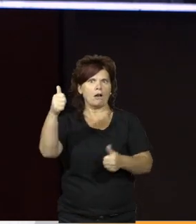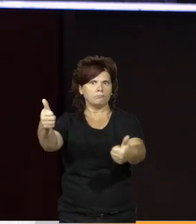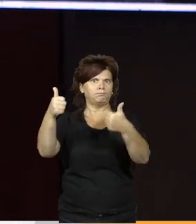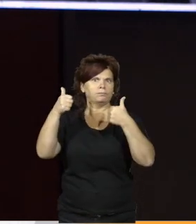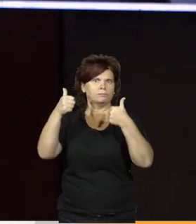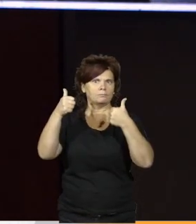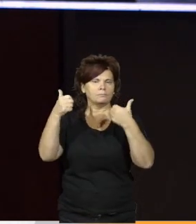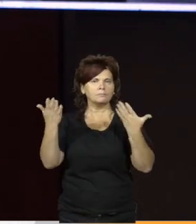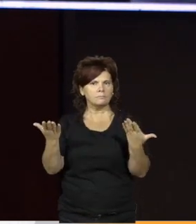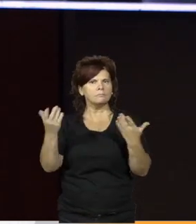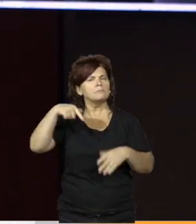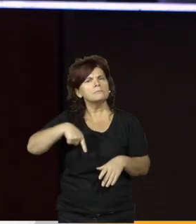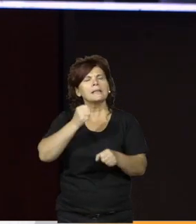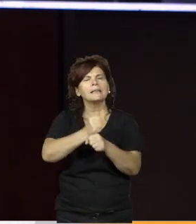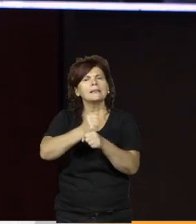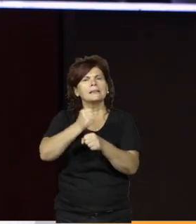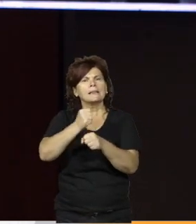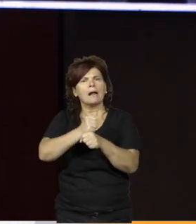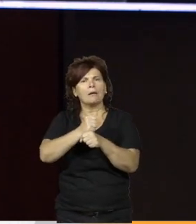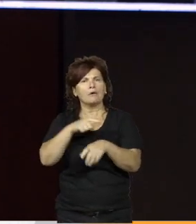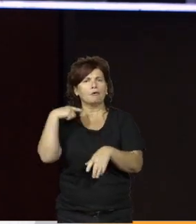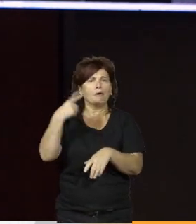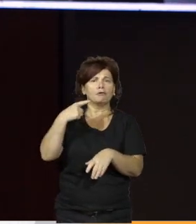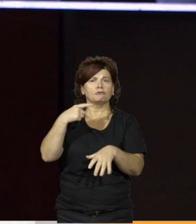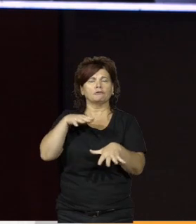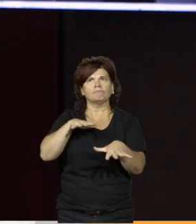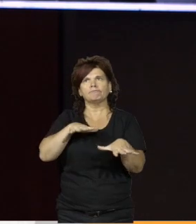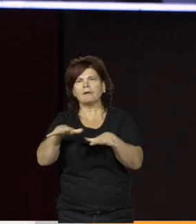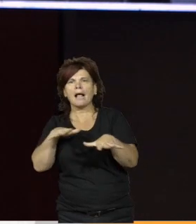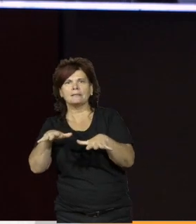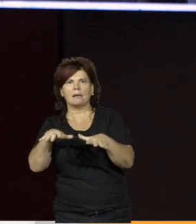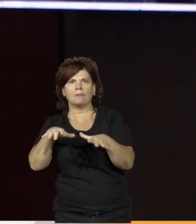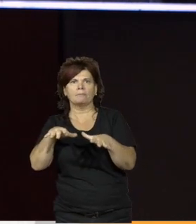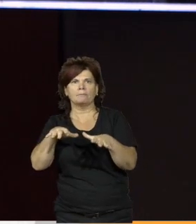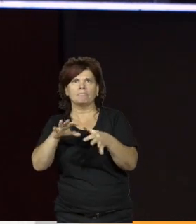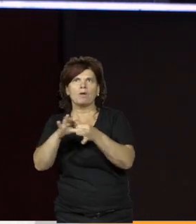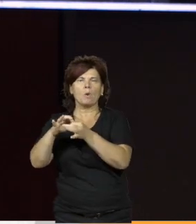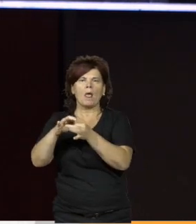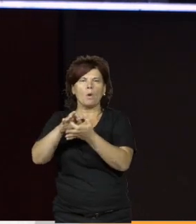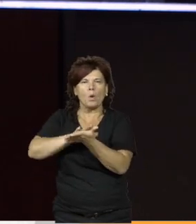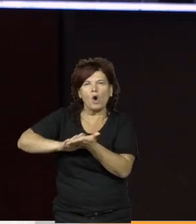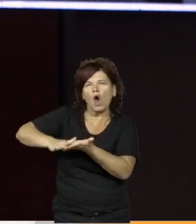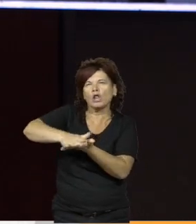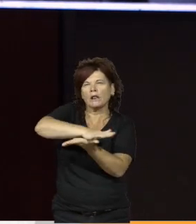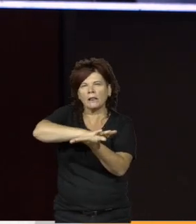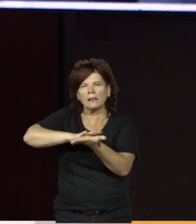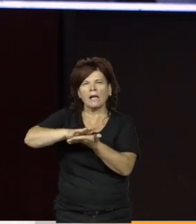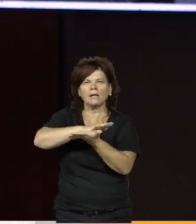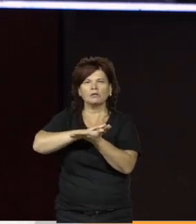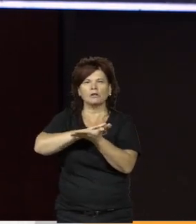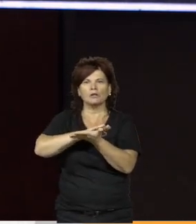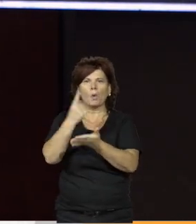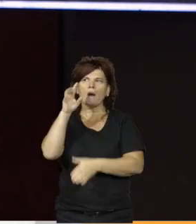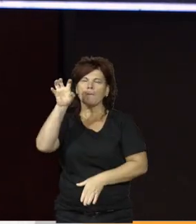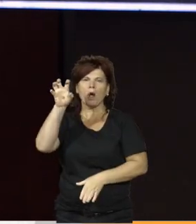Y hoy, este trabajo, si nosotros lo colocamos en un contexto simplemente de una